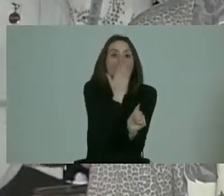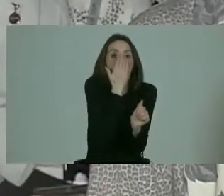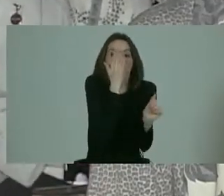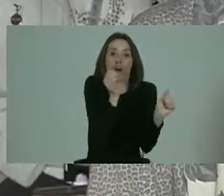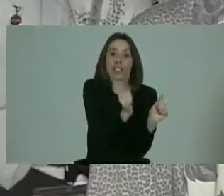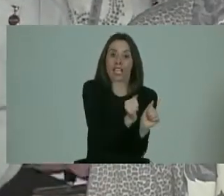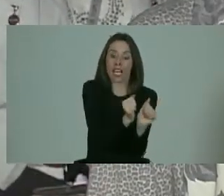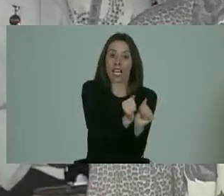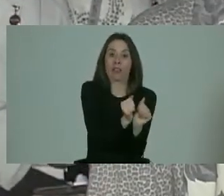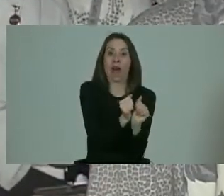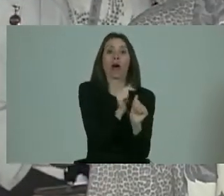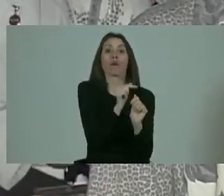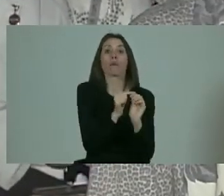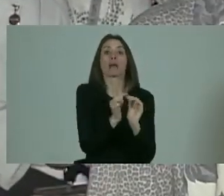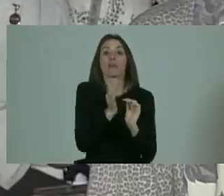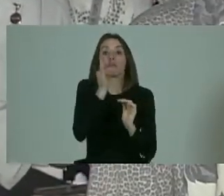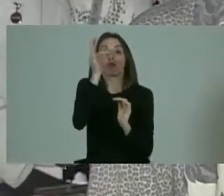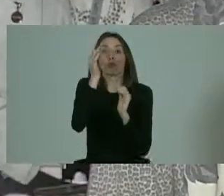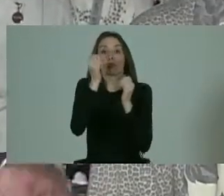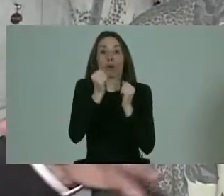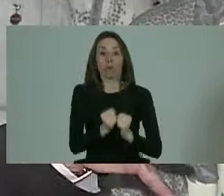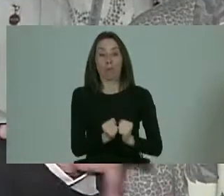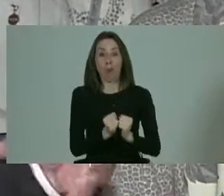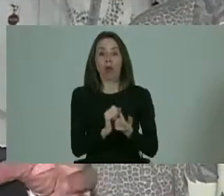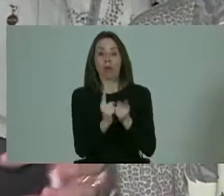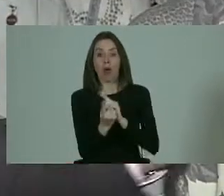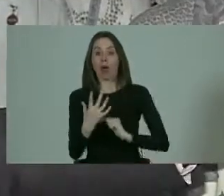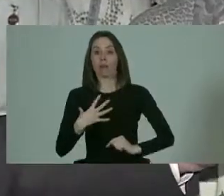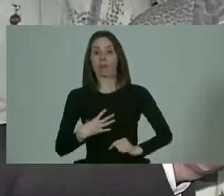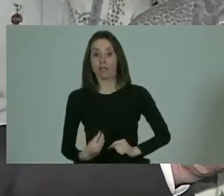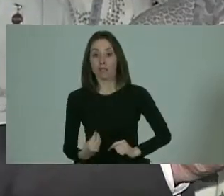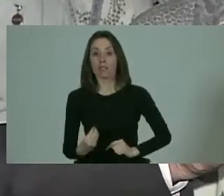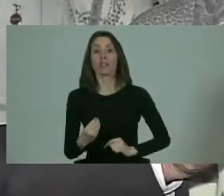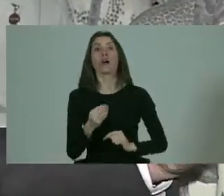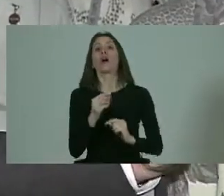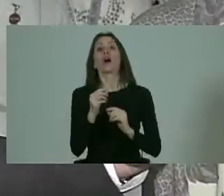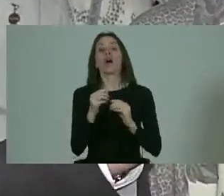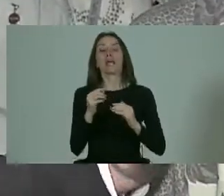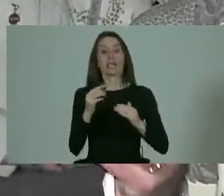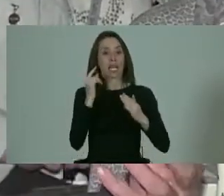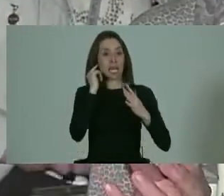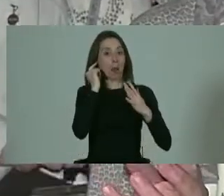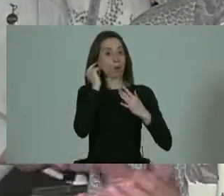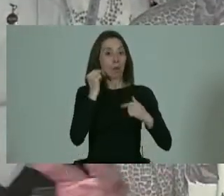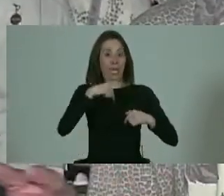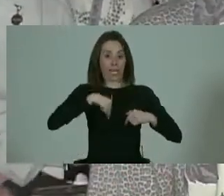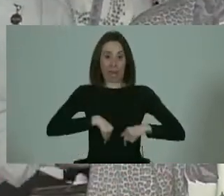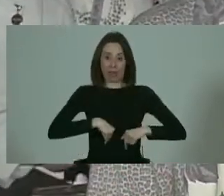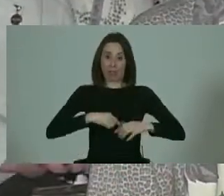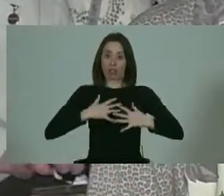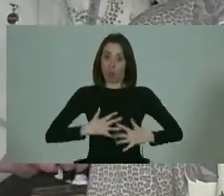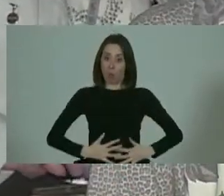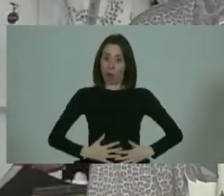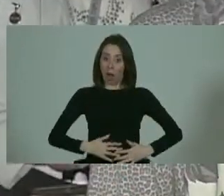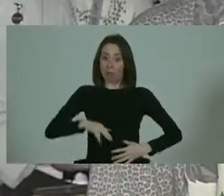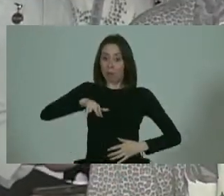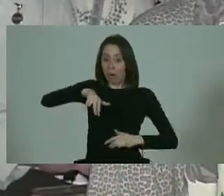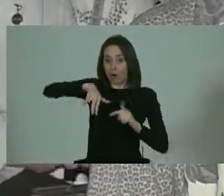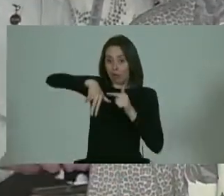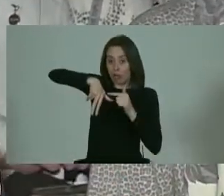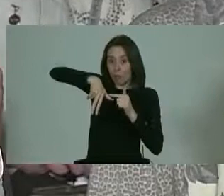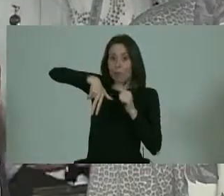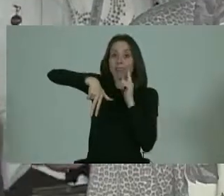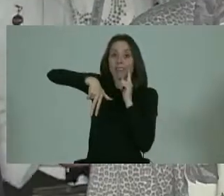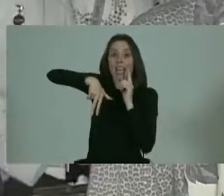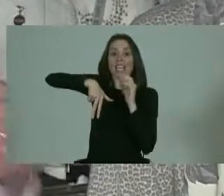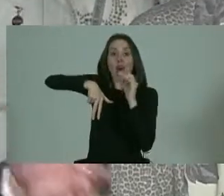la fertilidad preservar gametos fuera de la mujer en el caso del óvulo y fuera del